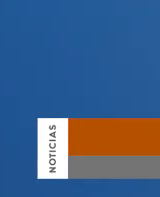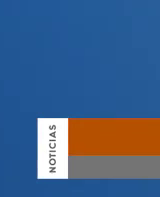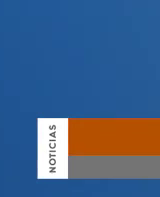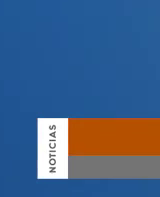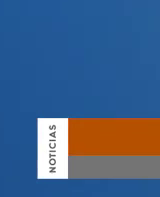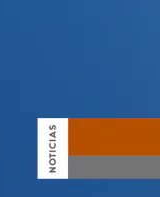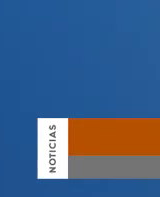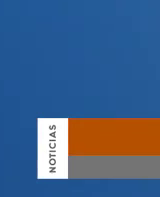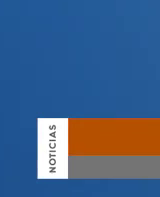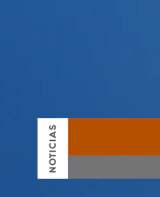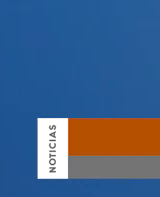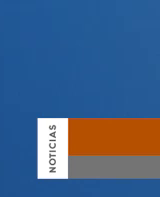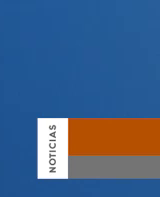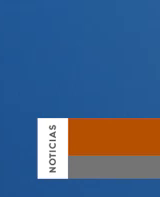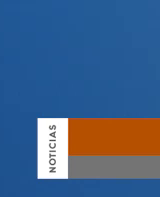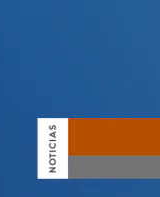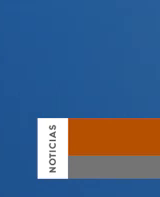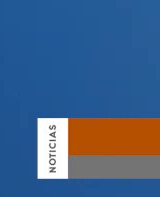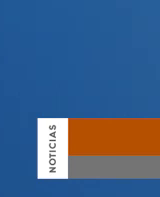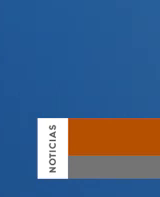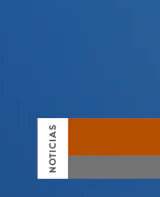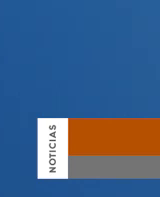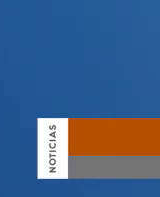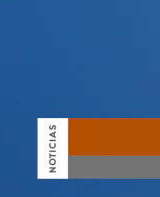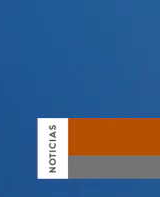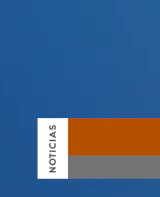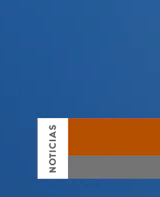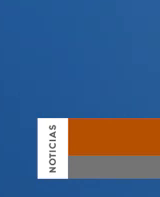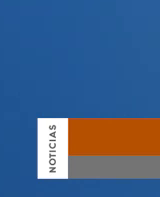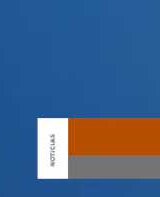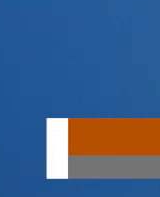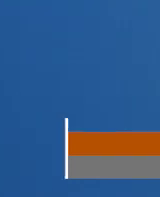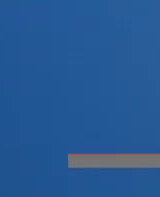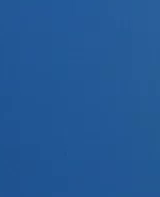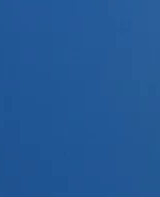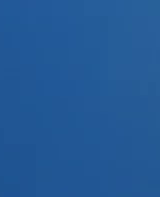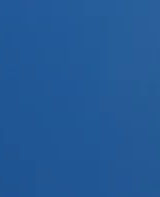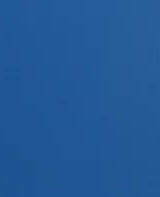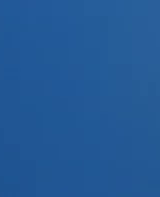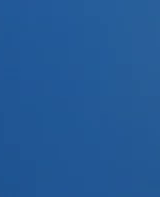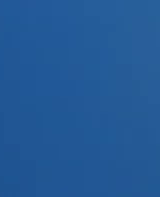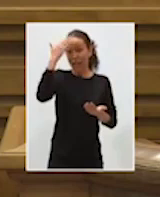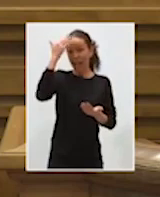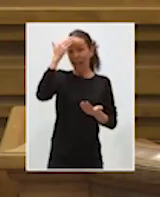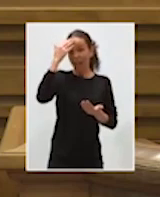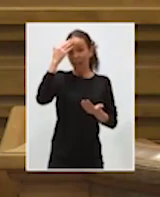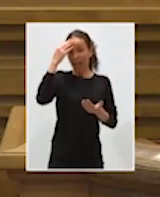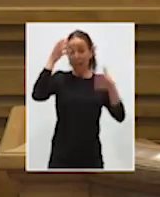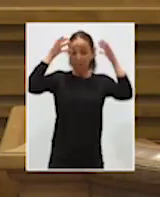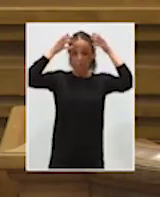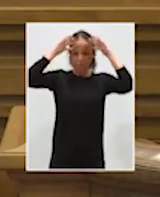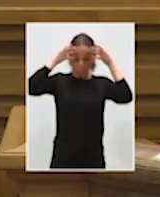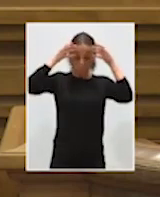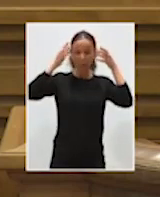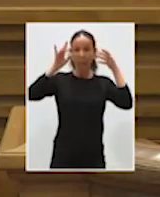viendo. Pero la pregunta es, ¿los tiene Emiliano García Paje? A mí me está demostrando que no. En este sentido ha